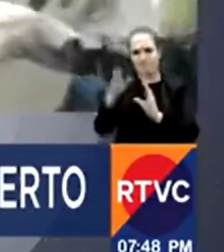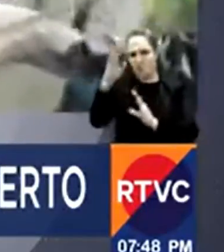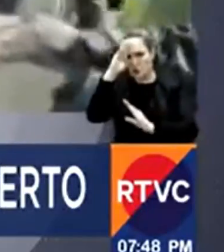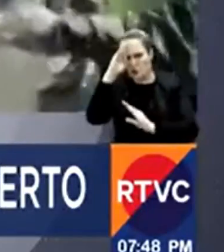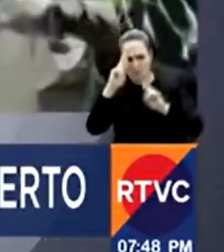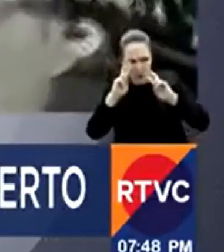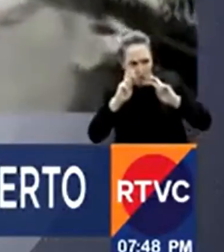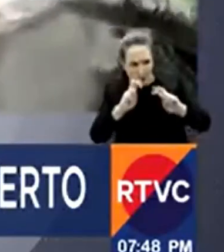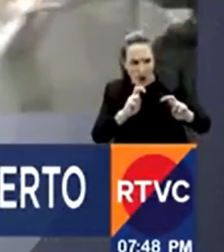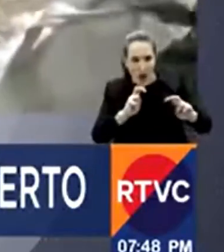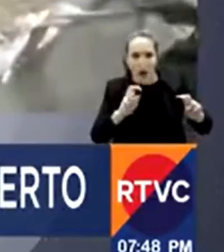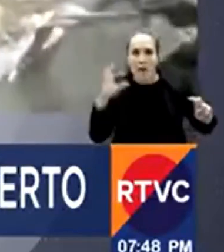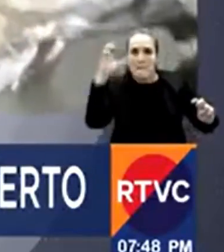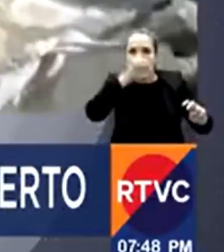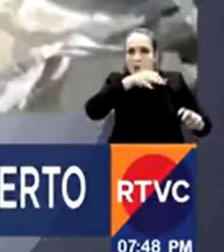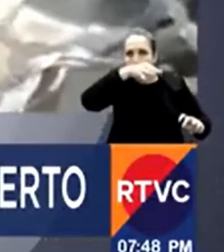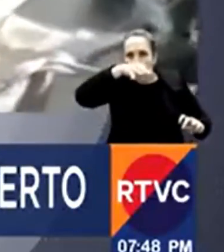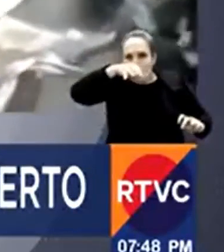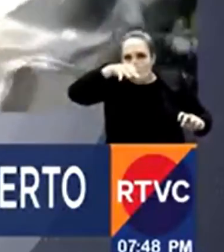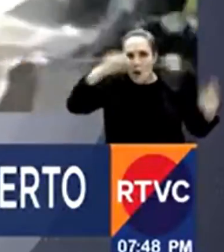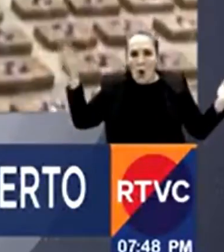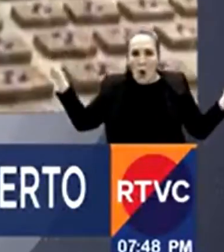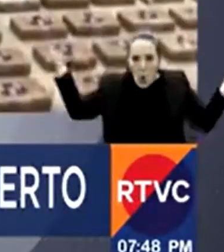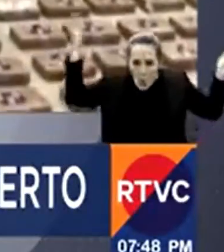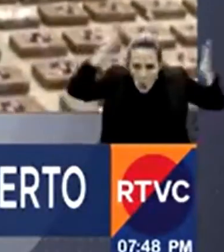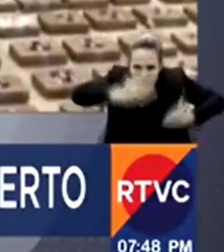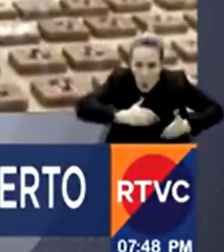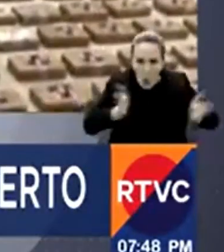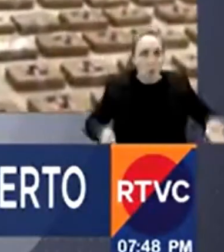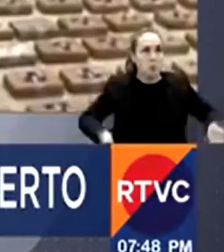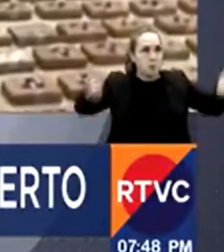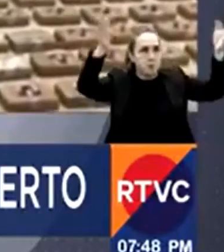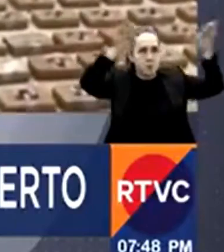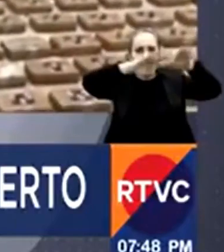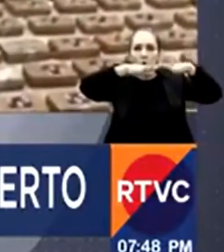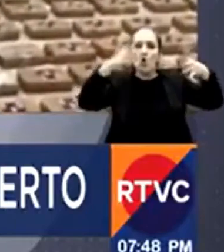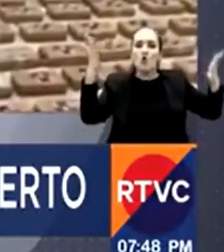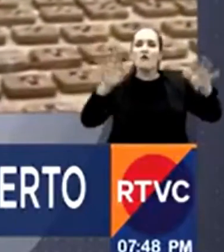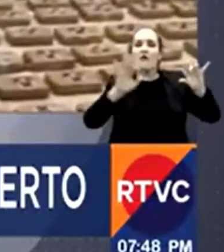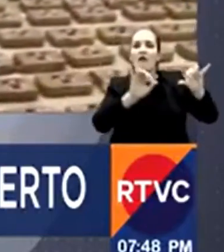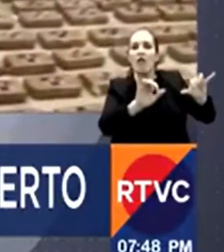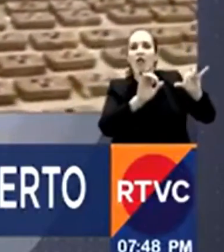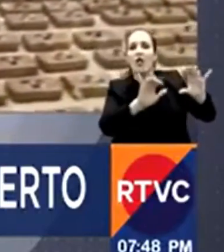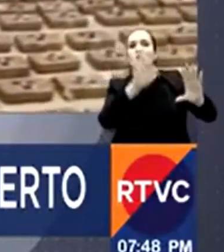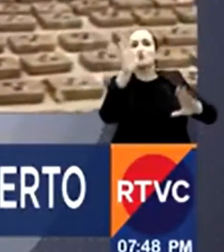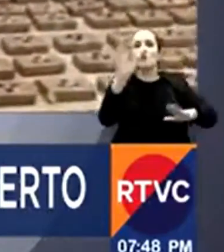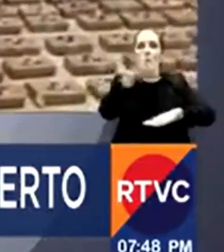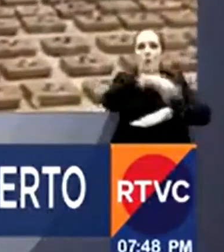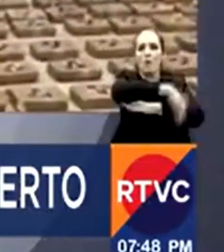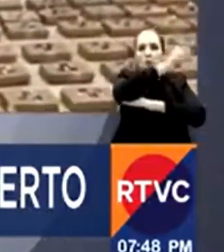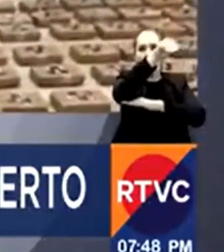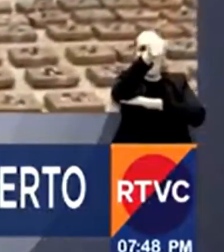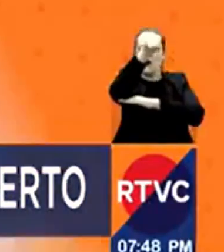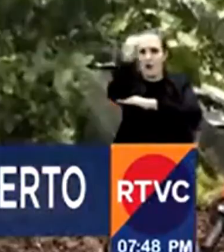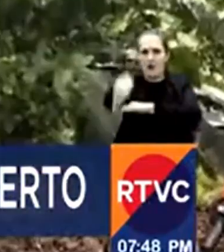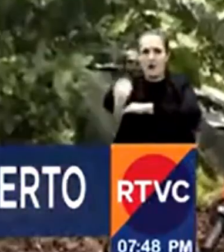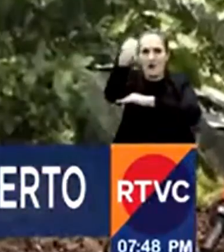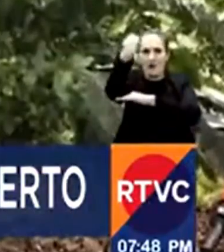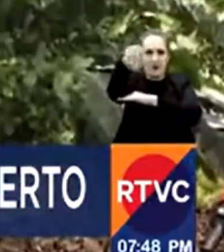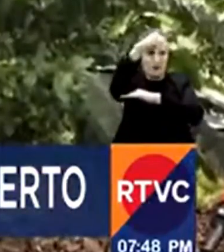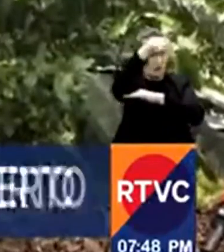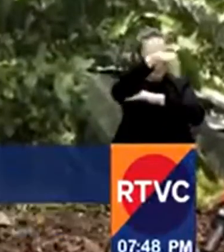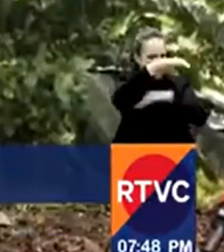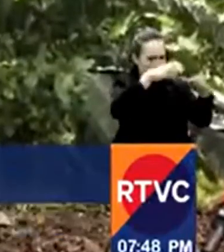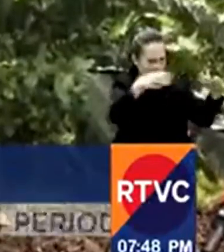kilos de clorhidrato de cocaína ocultos en un contenedor localizado en una instalación portuaria en el sector El Bosque, en Cartagena.